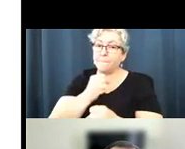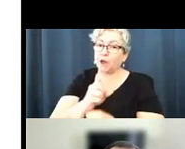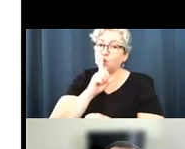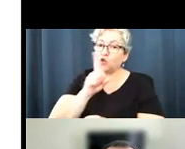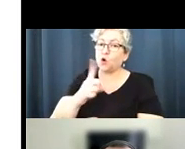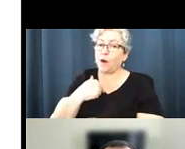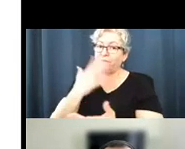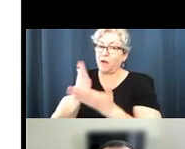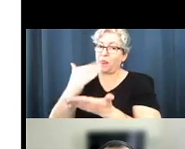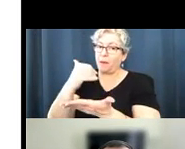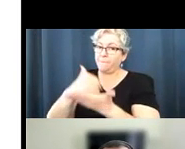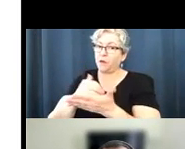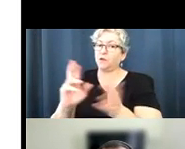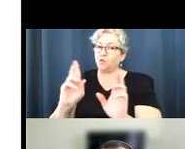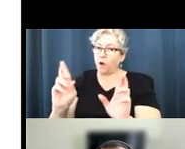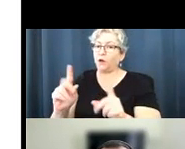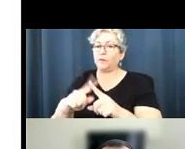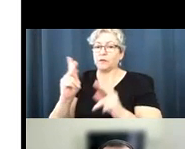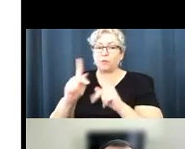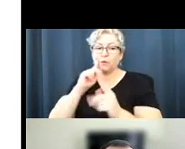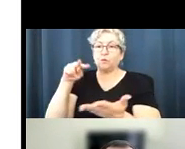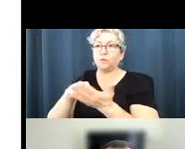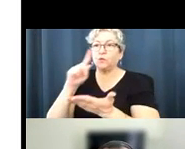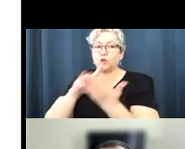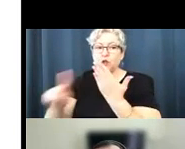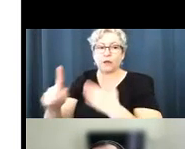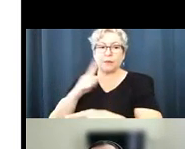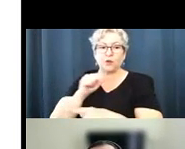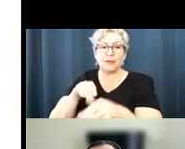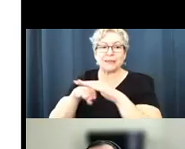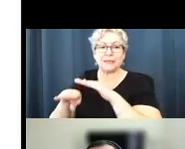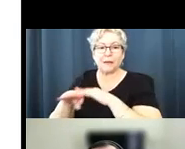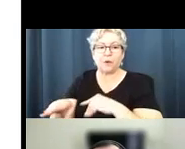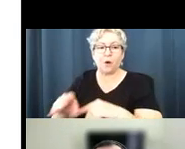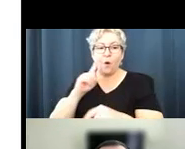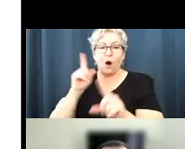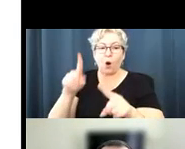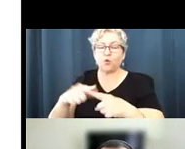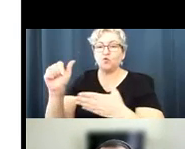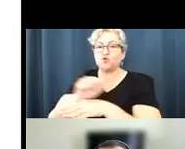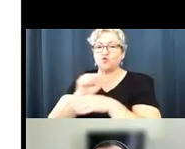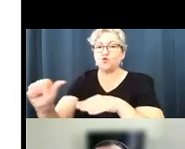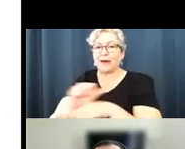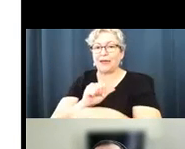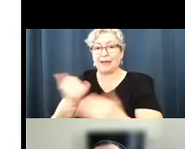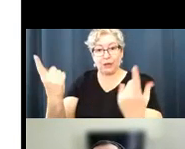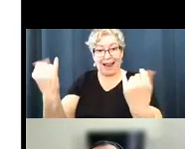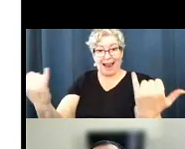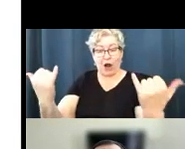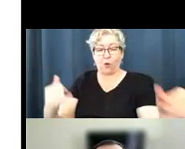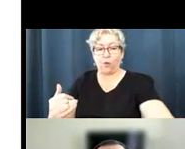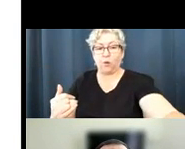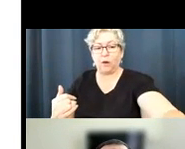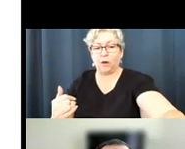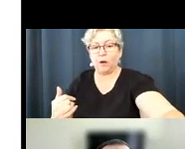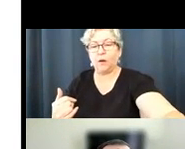considerar y asegurarse de que tiene el presupuesto suficiente para tener a la persona que lo revise, para estar seguro que va a estar accesible. O ir a capacitaciones, como